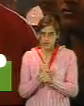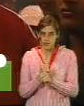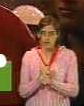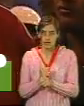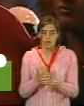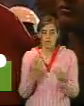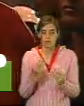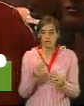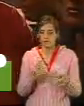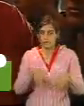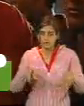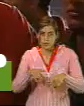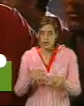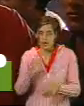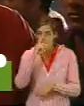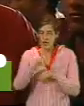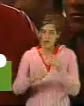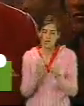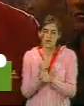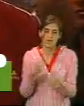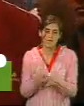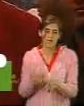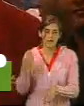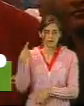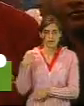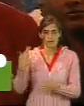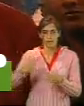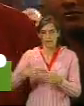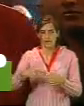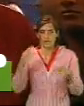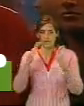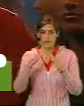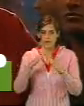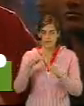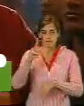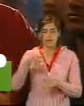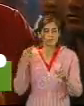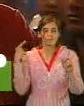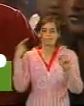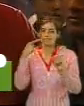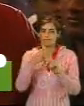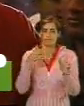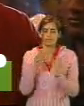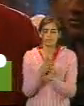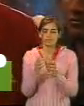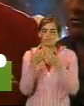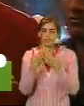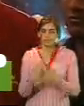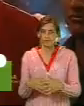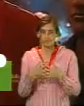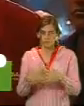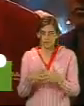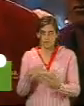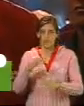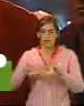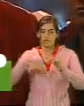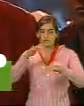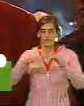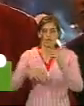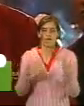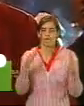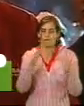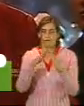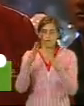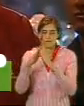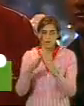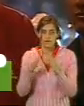por año. Es decir, así como estuvimos ayer en Petrocasa y en el objetivo de industrializar la construcción de